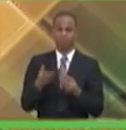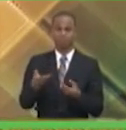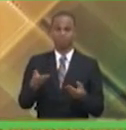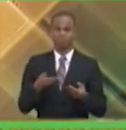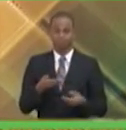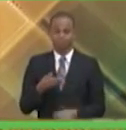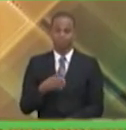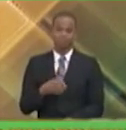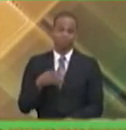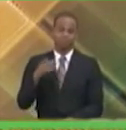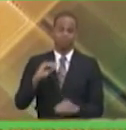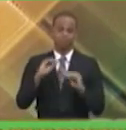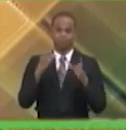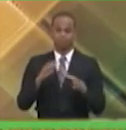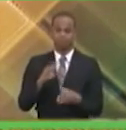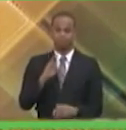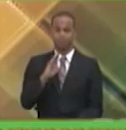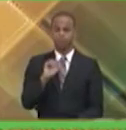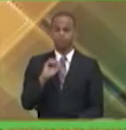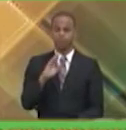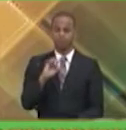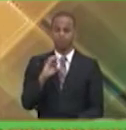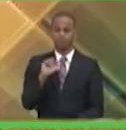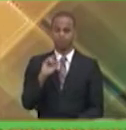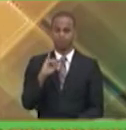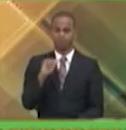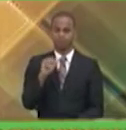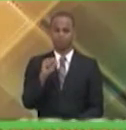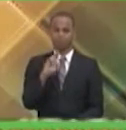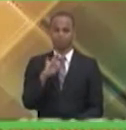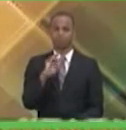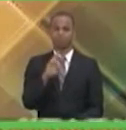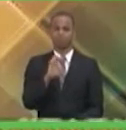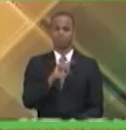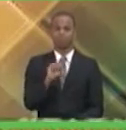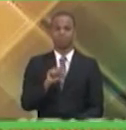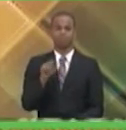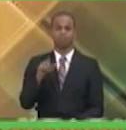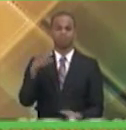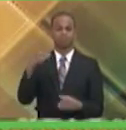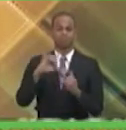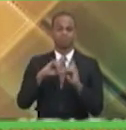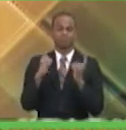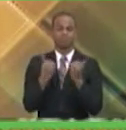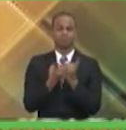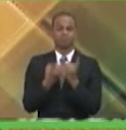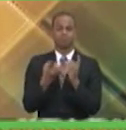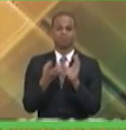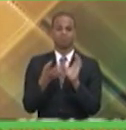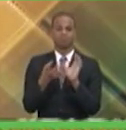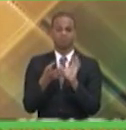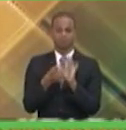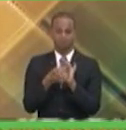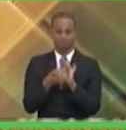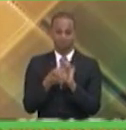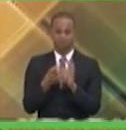la profesora Bárbara Suárez, que está aquí, encargada del Departamento